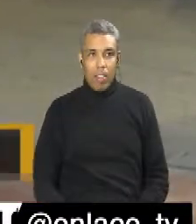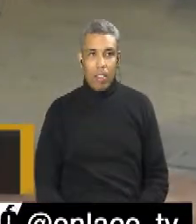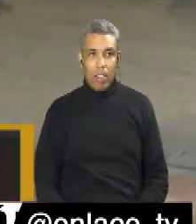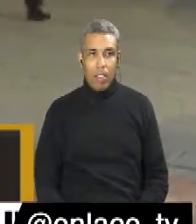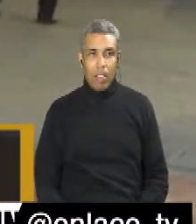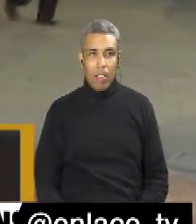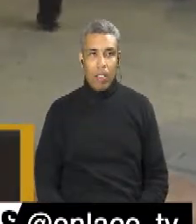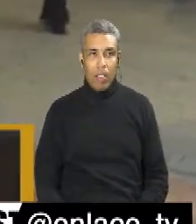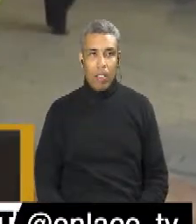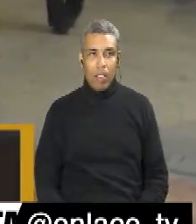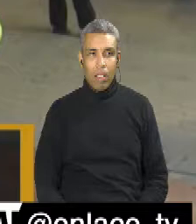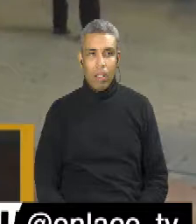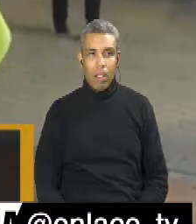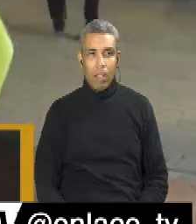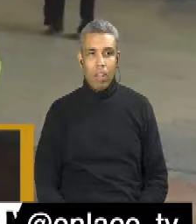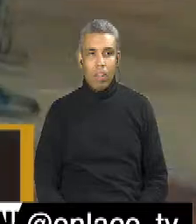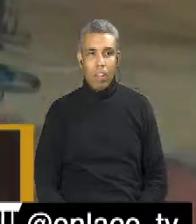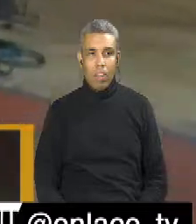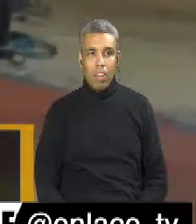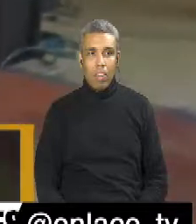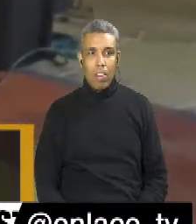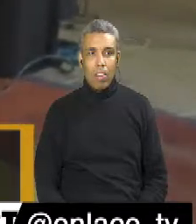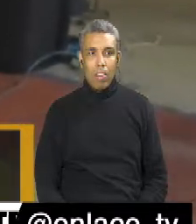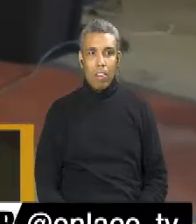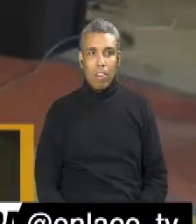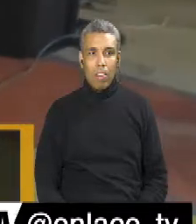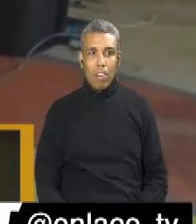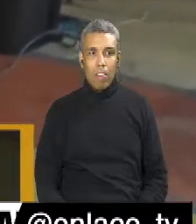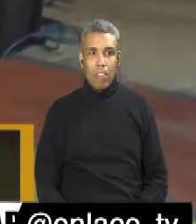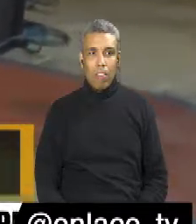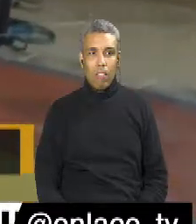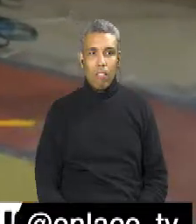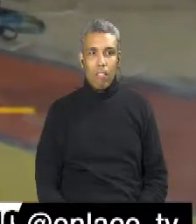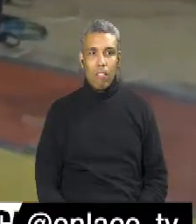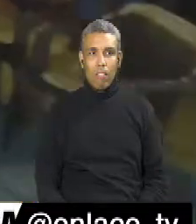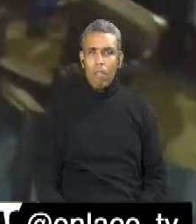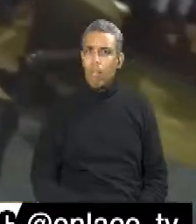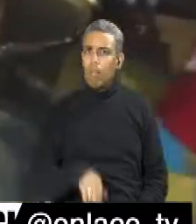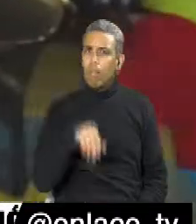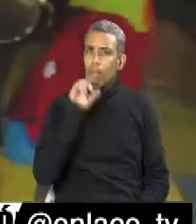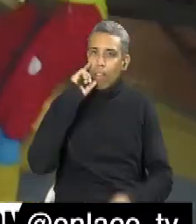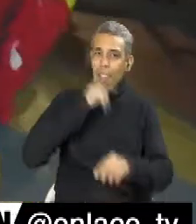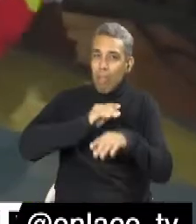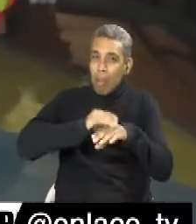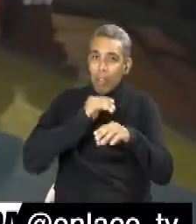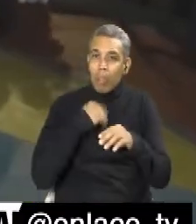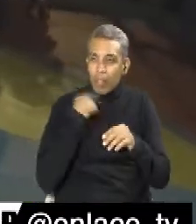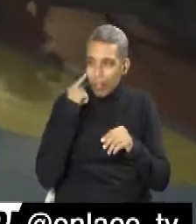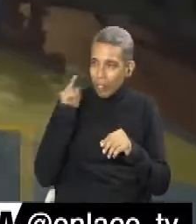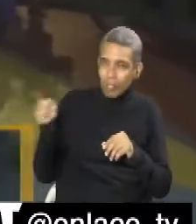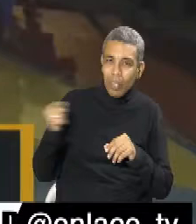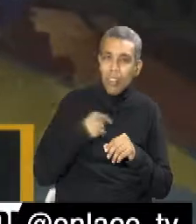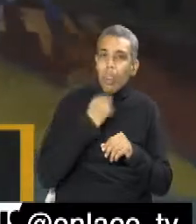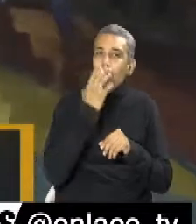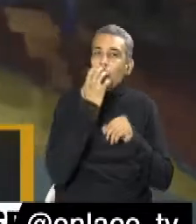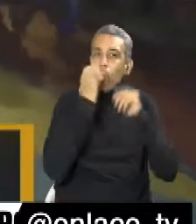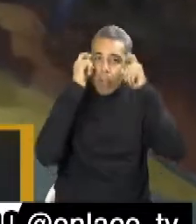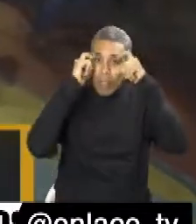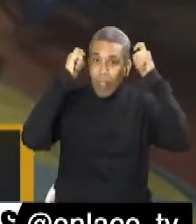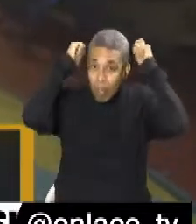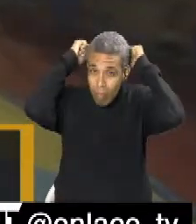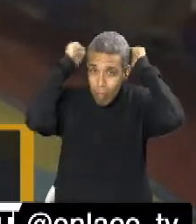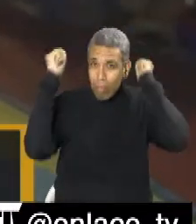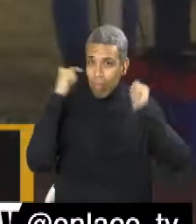La Secretaría de Medio Ambiente adelanta campaña en diversos lugares de la ciudad sobre cultura ciudadana apoyados por el personaje Rufino de Enlace Televisión. Este fin de